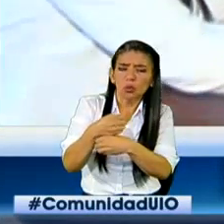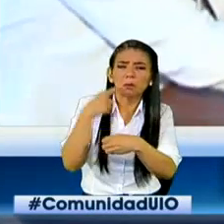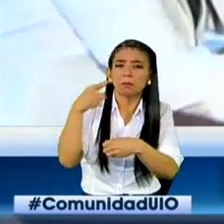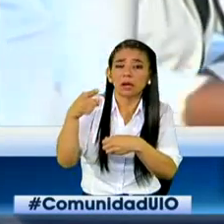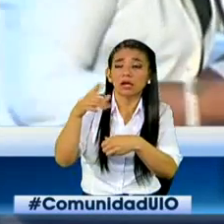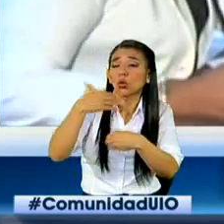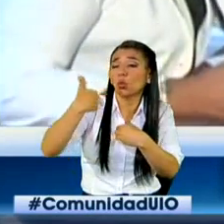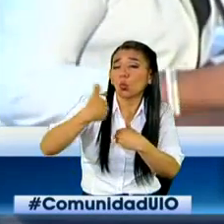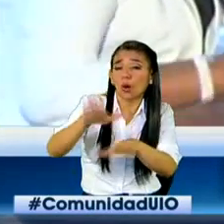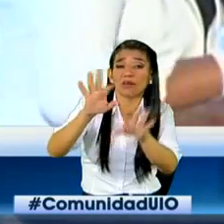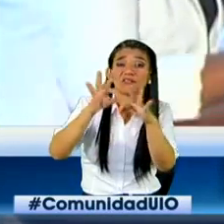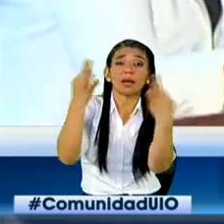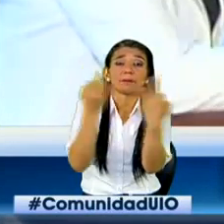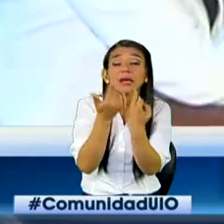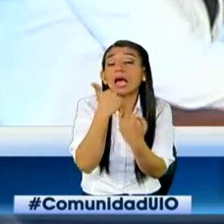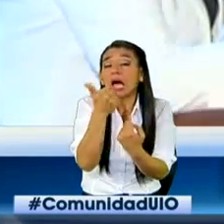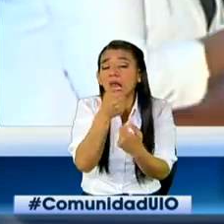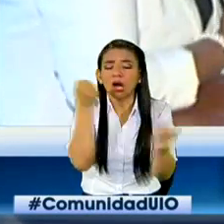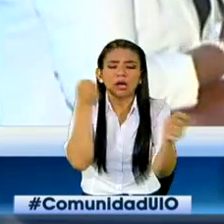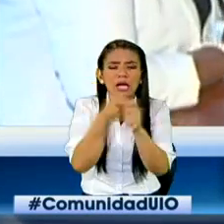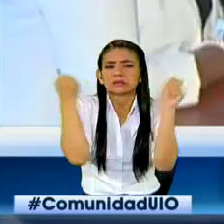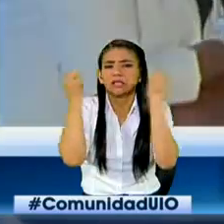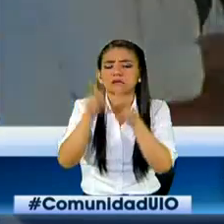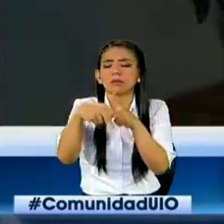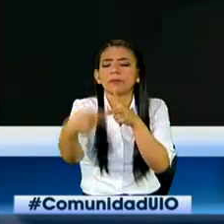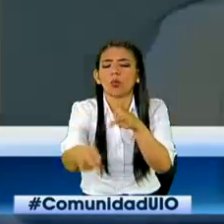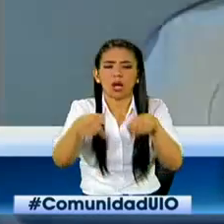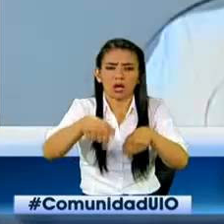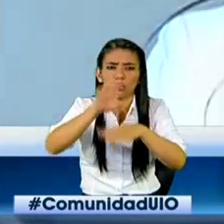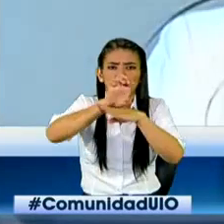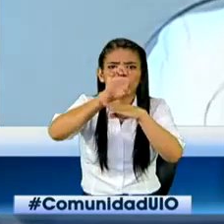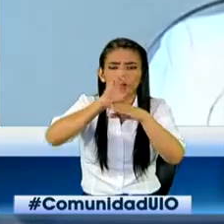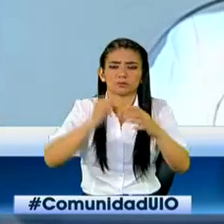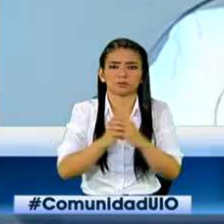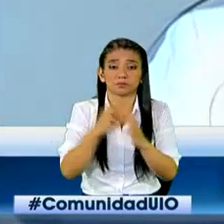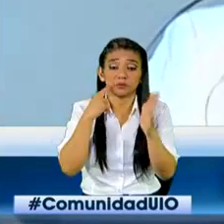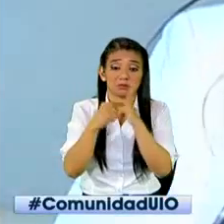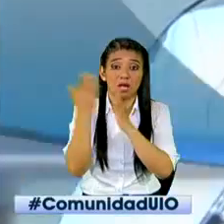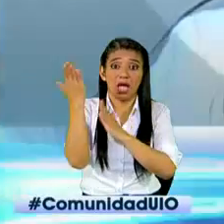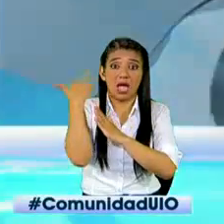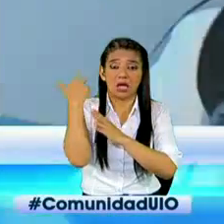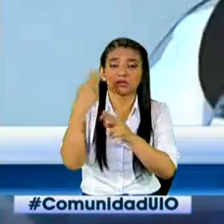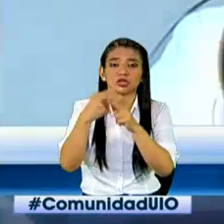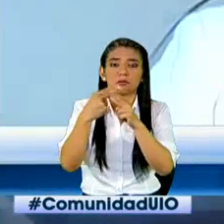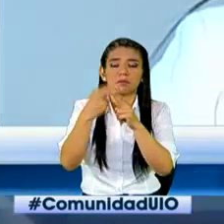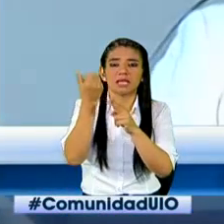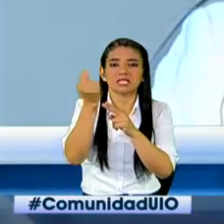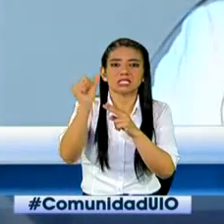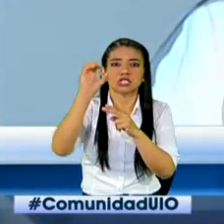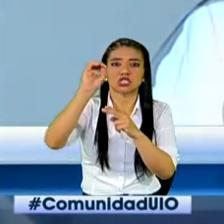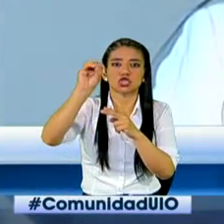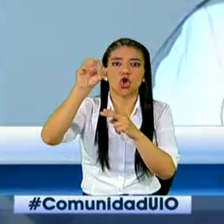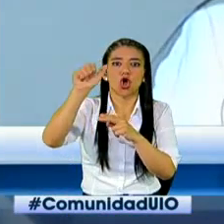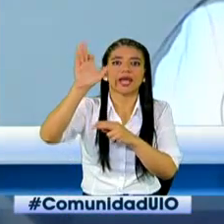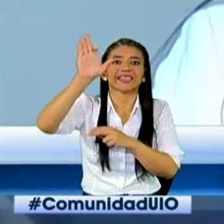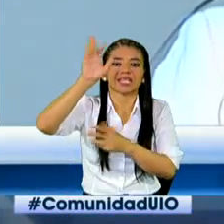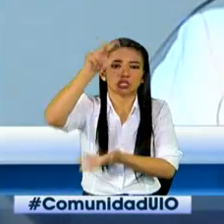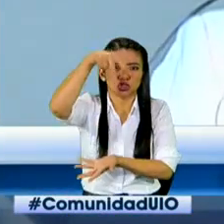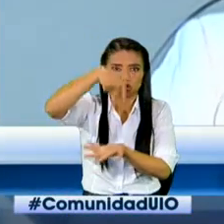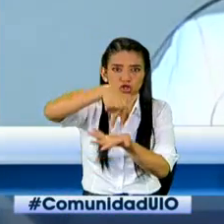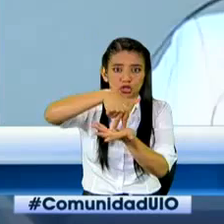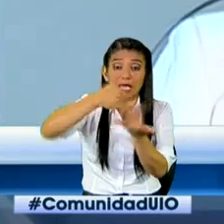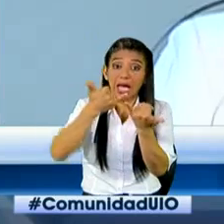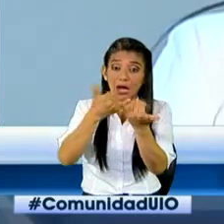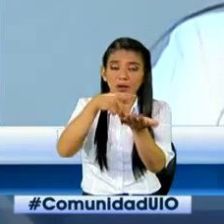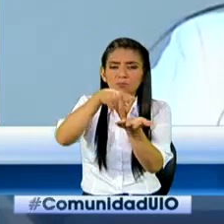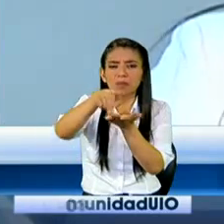a todas las víctimas de siniestros de tránsito en el país. El anterior SOAT, actualmente el sistema SPAT, Servicio Público de